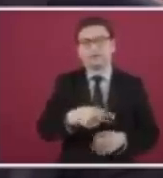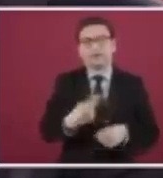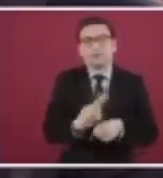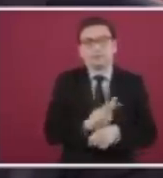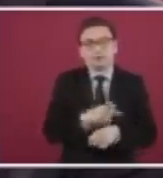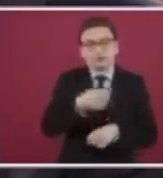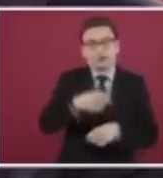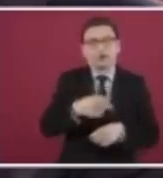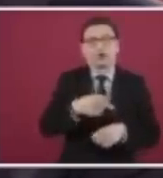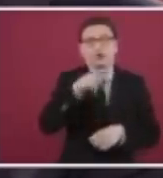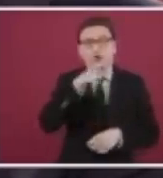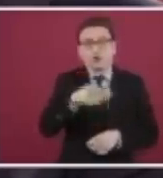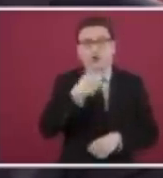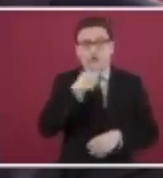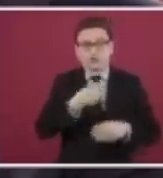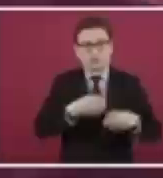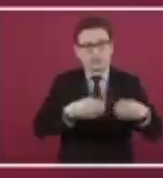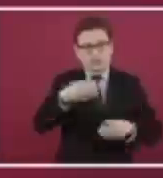un juez local